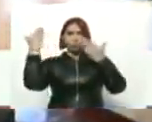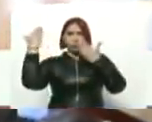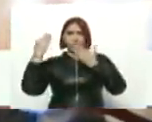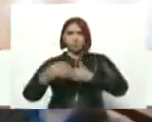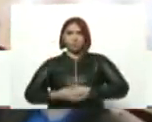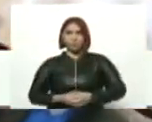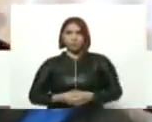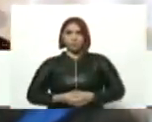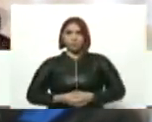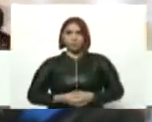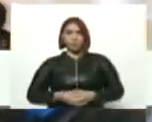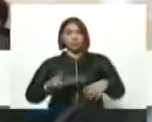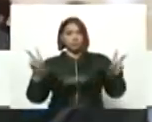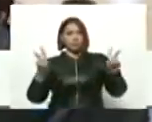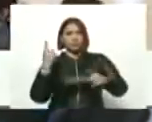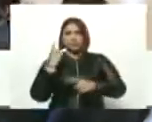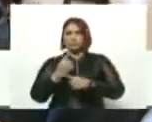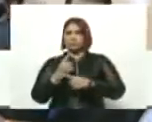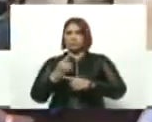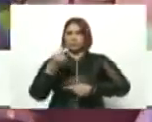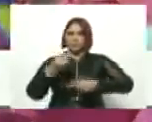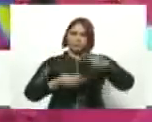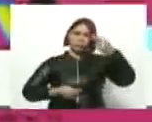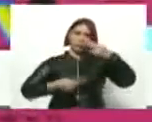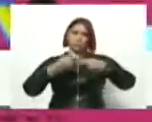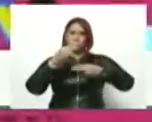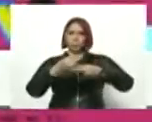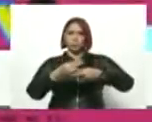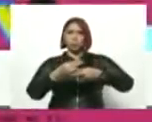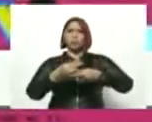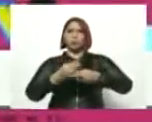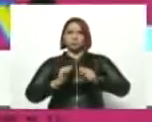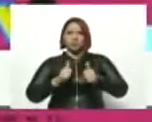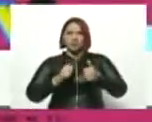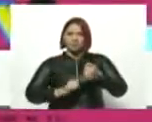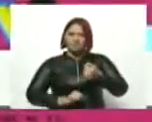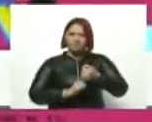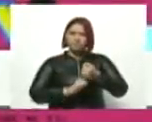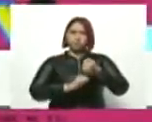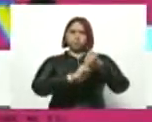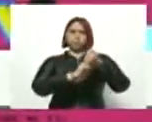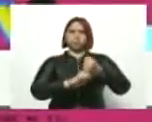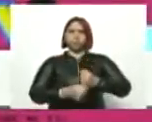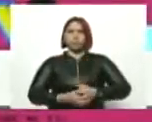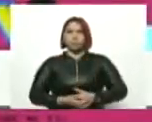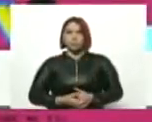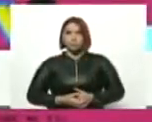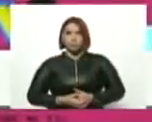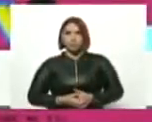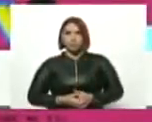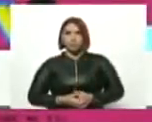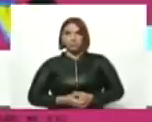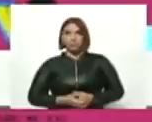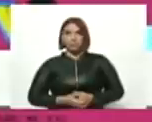Una victoria que debemos construir desde abajo. Así.